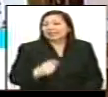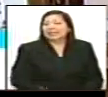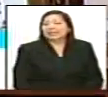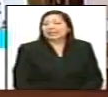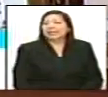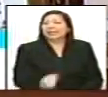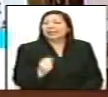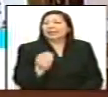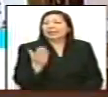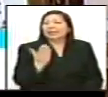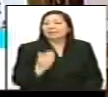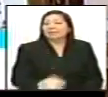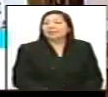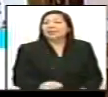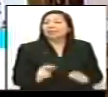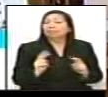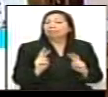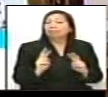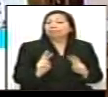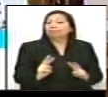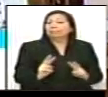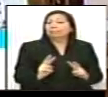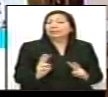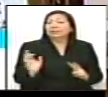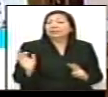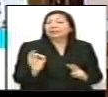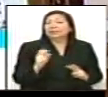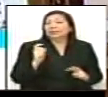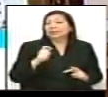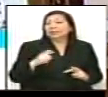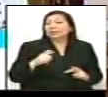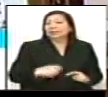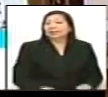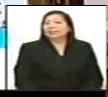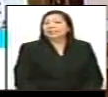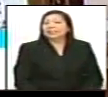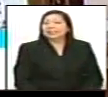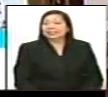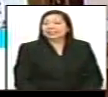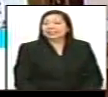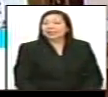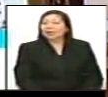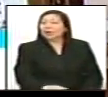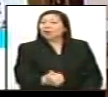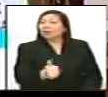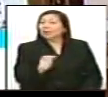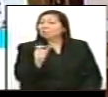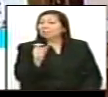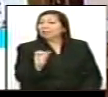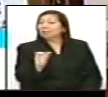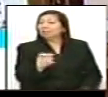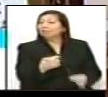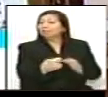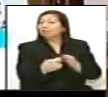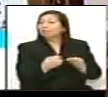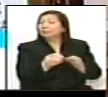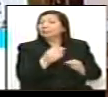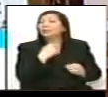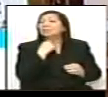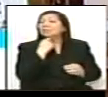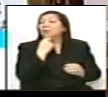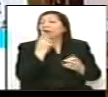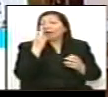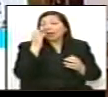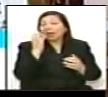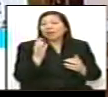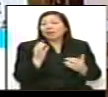las demandas, la mirada, sin necesidad de que otra persona tenga que interpretar esa voz,